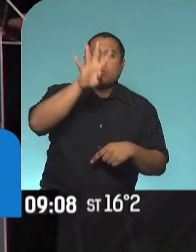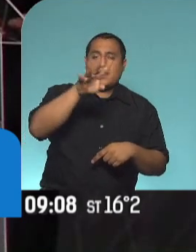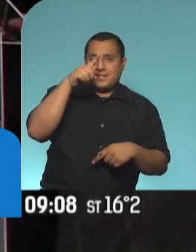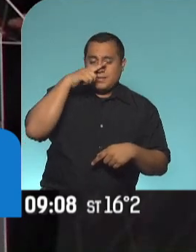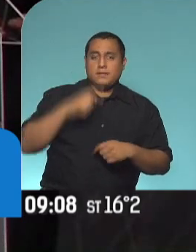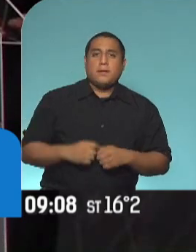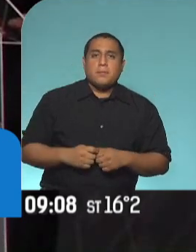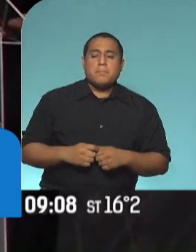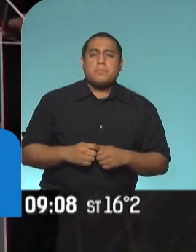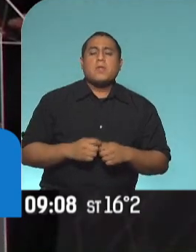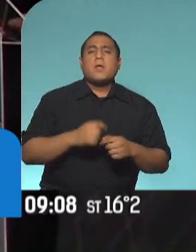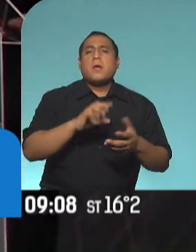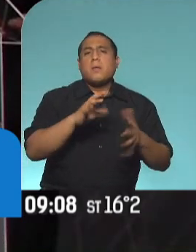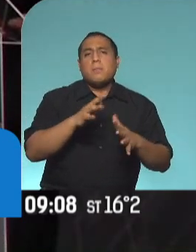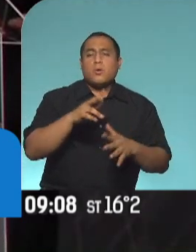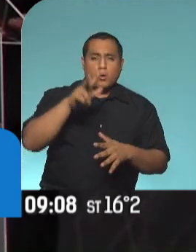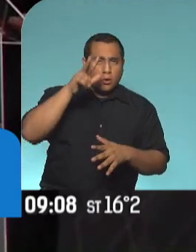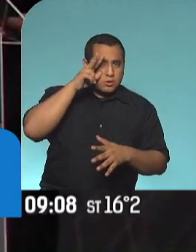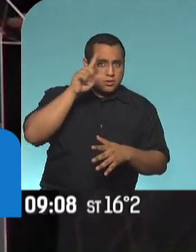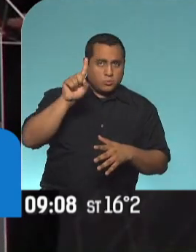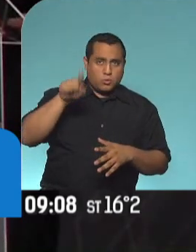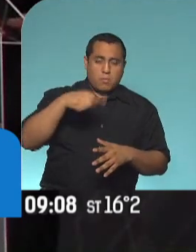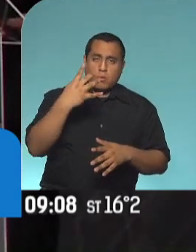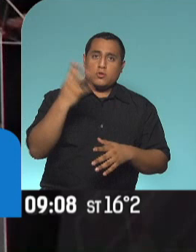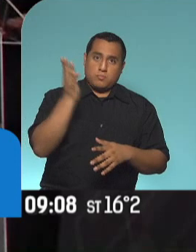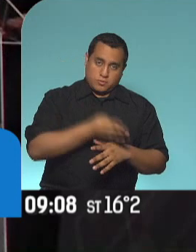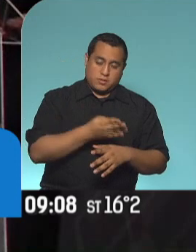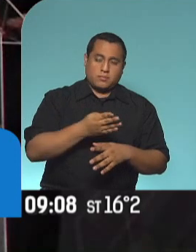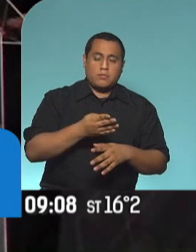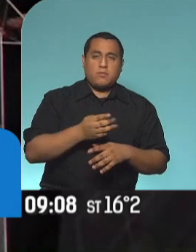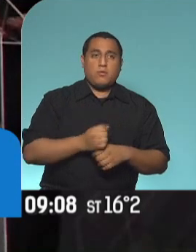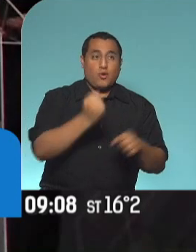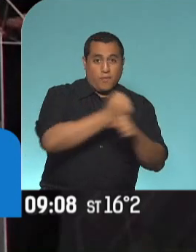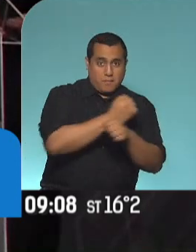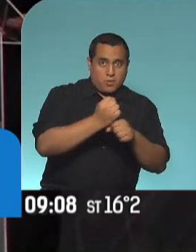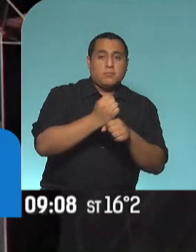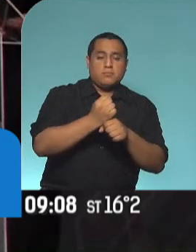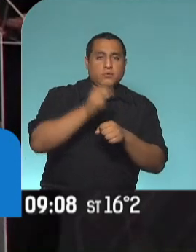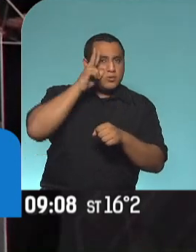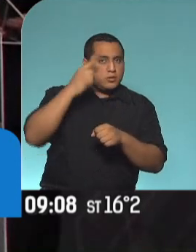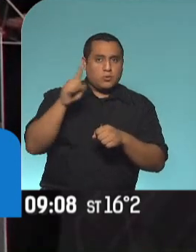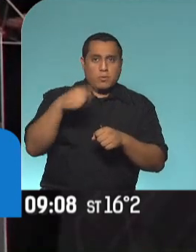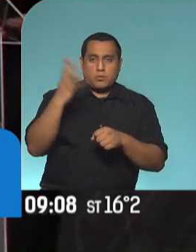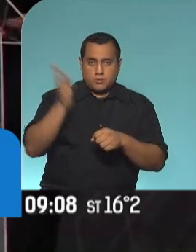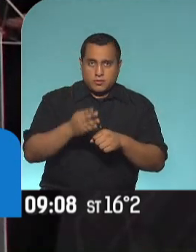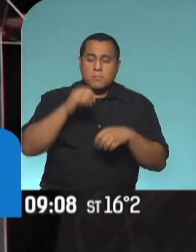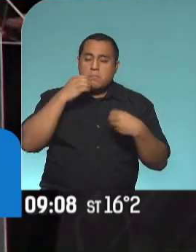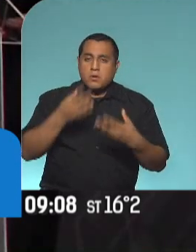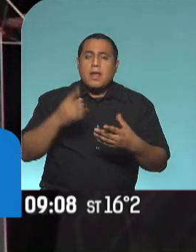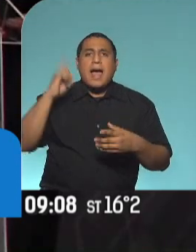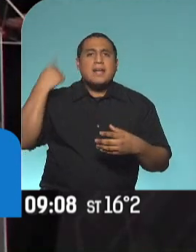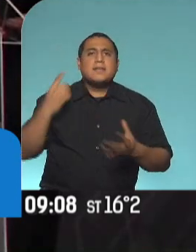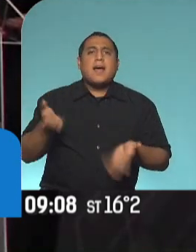829.647. Representan el 81,4% de los casos confirmados totales y en la jornada de ayer fueron dados de alta